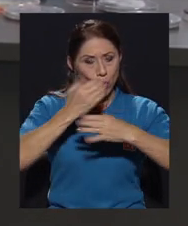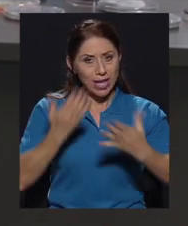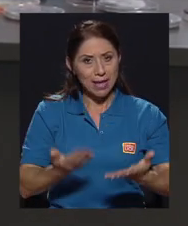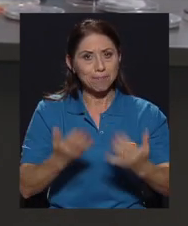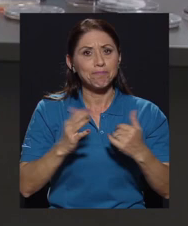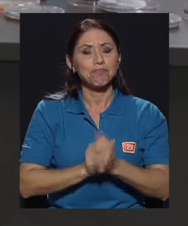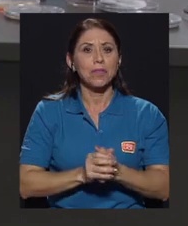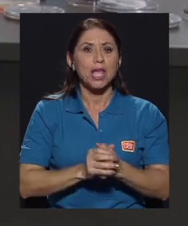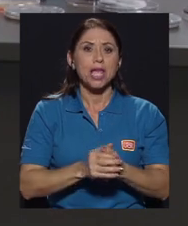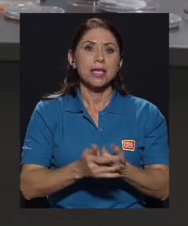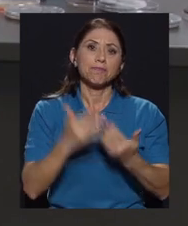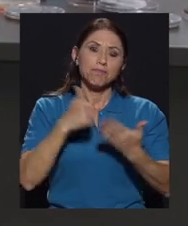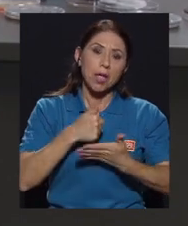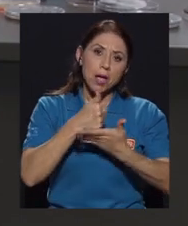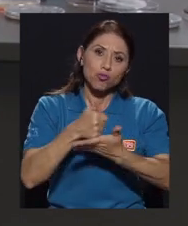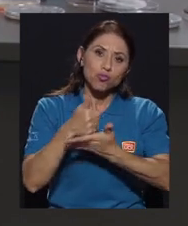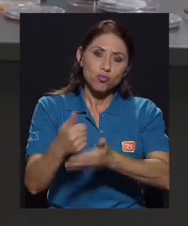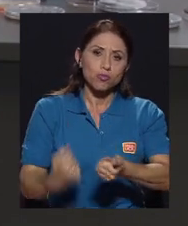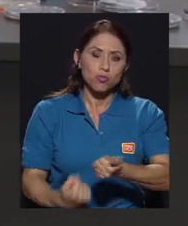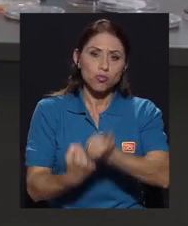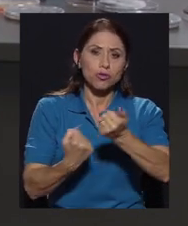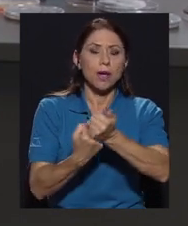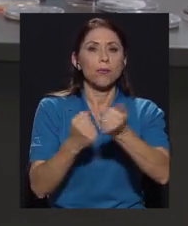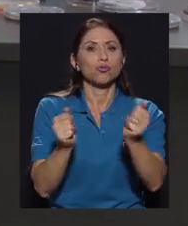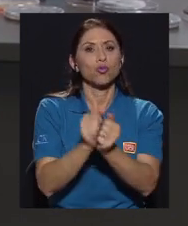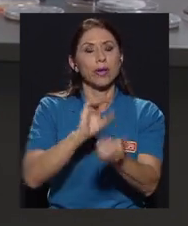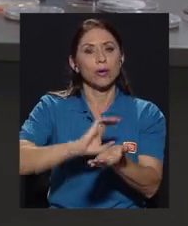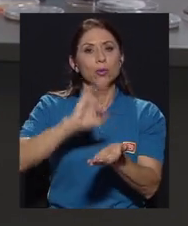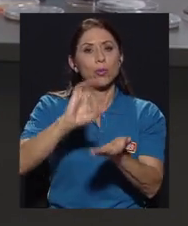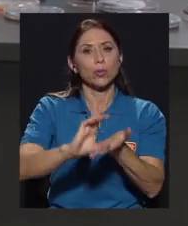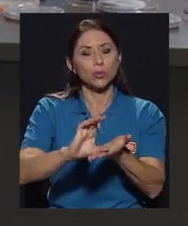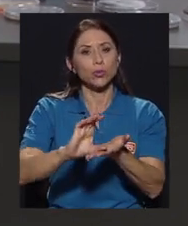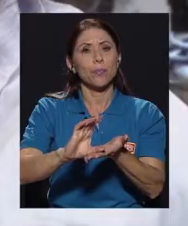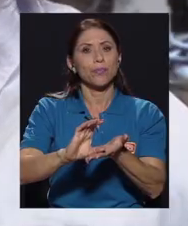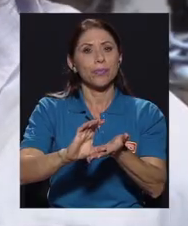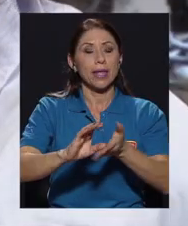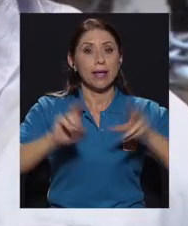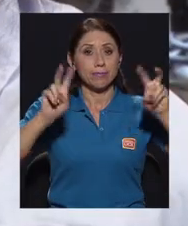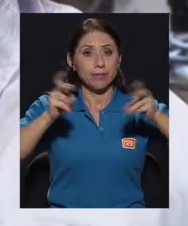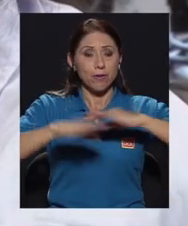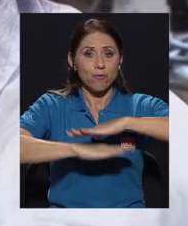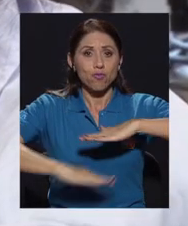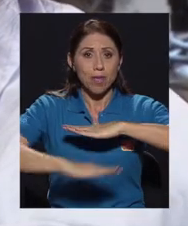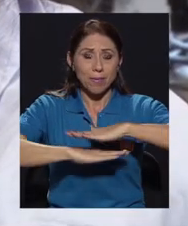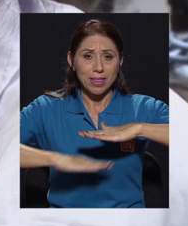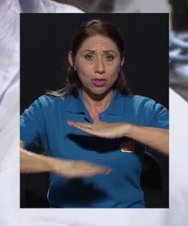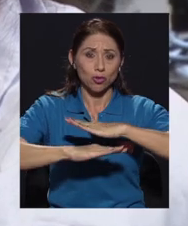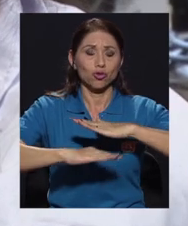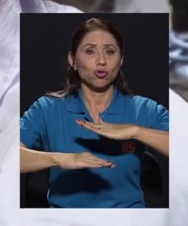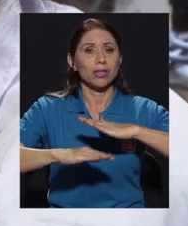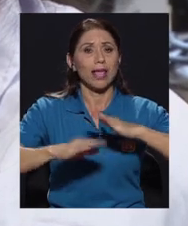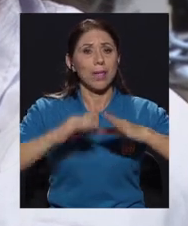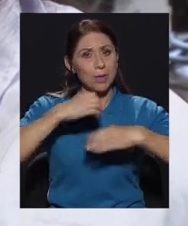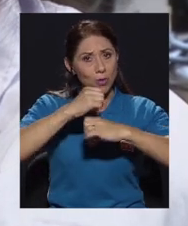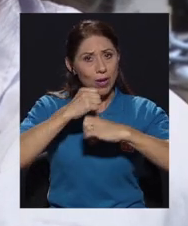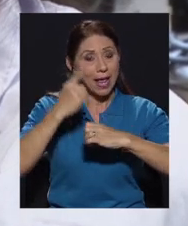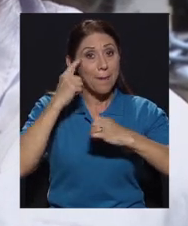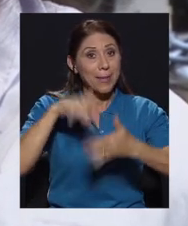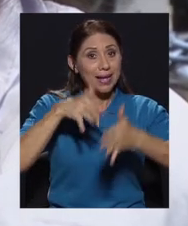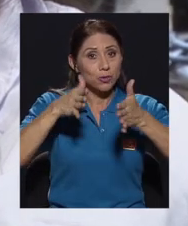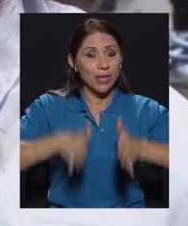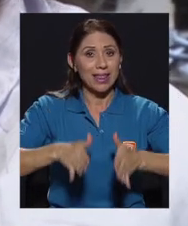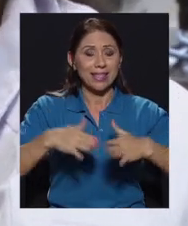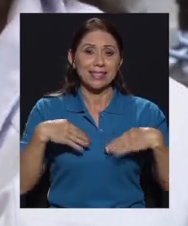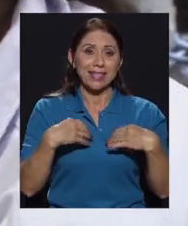Microbiología y bueno, apoyamos al curso de Fundamentos de Microbiología para los estudiantes de